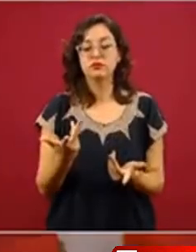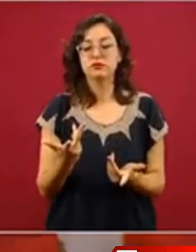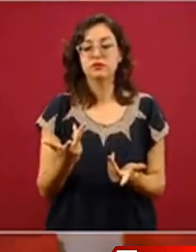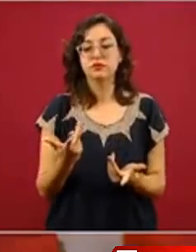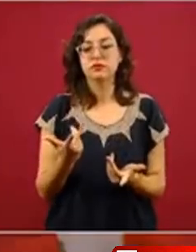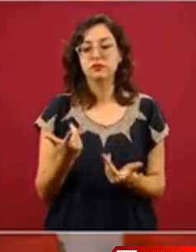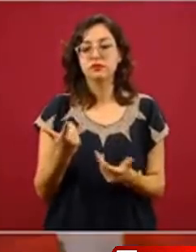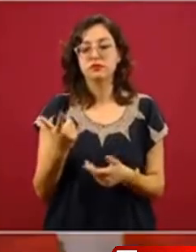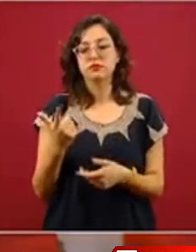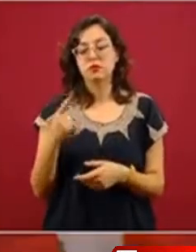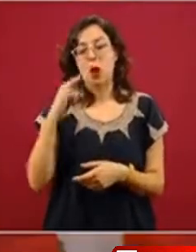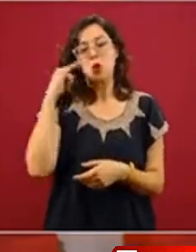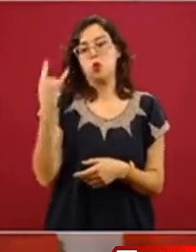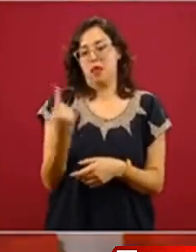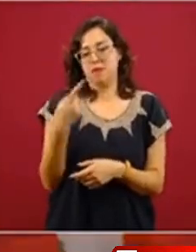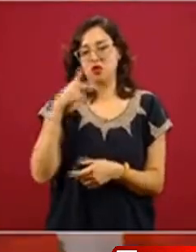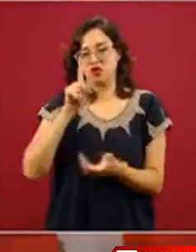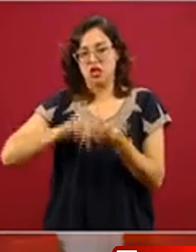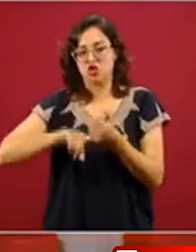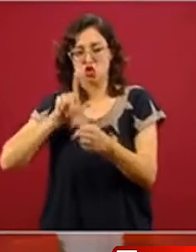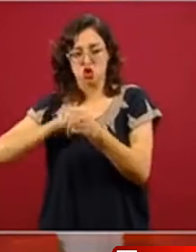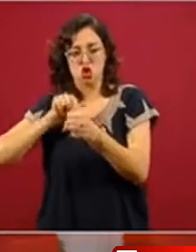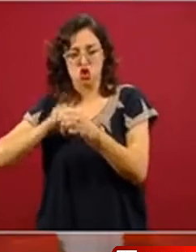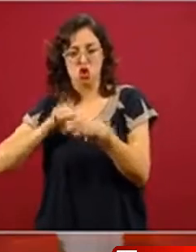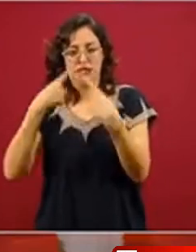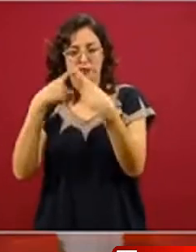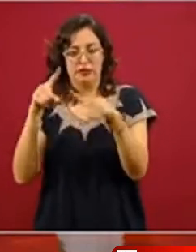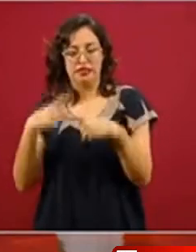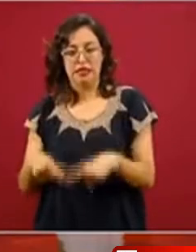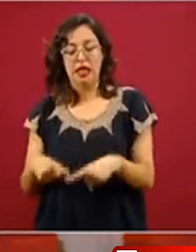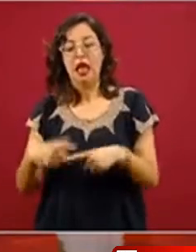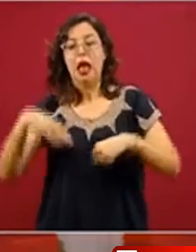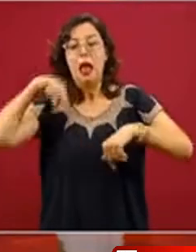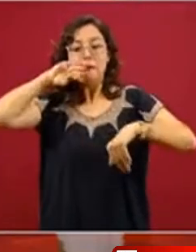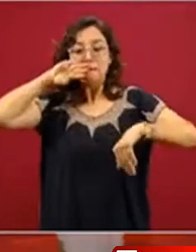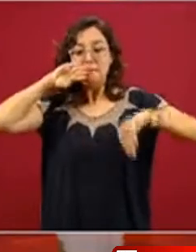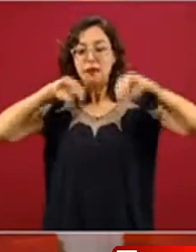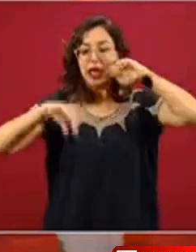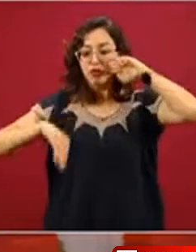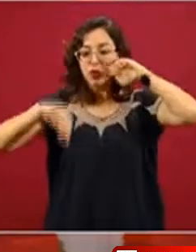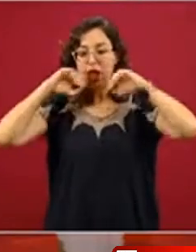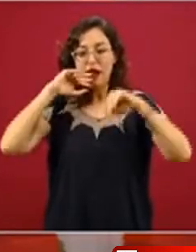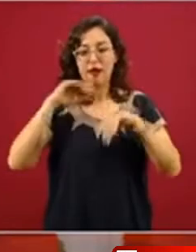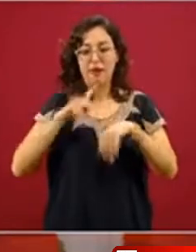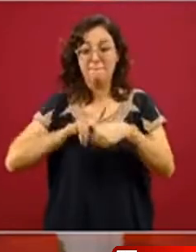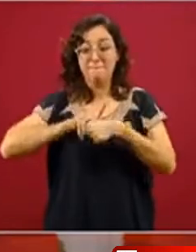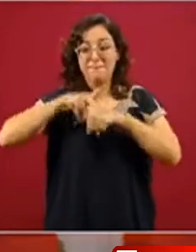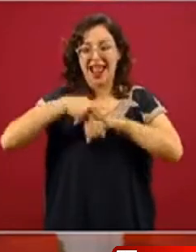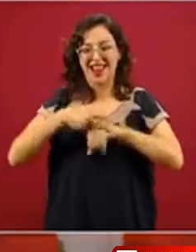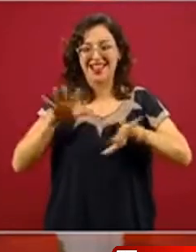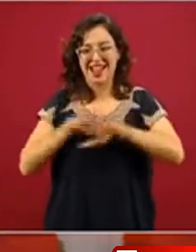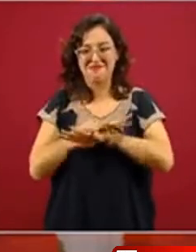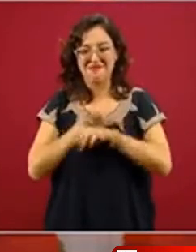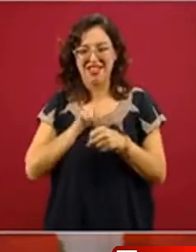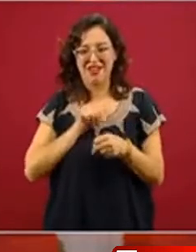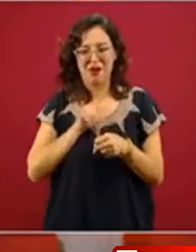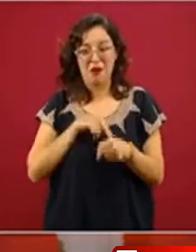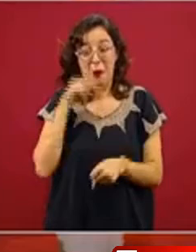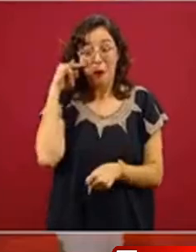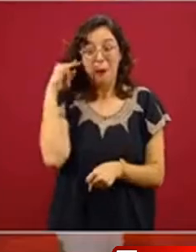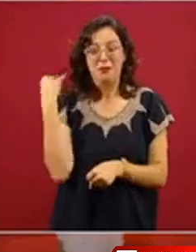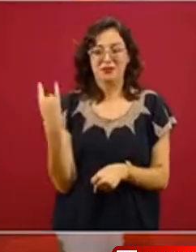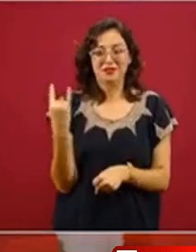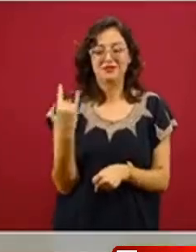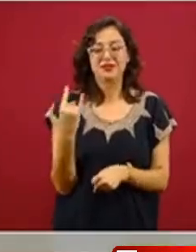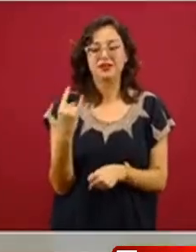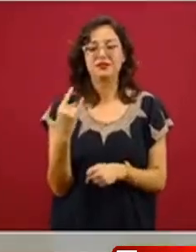decir, aunque es en el espectro no visible, que produce la piel cuando está a distintas temperaturas. Y las distintas temperaturas